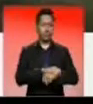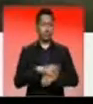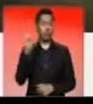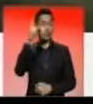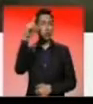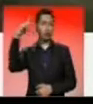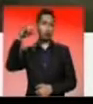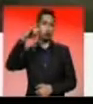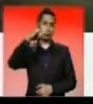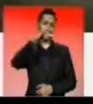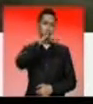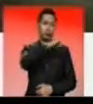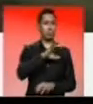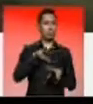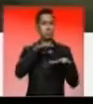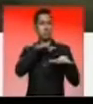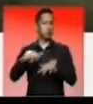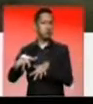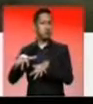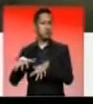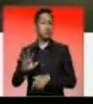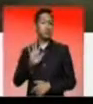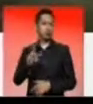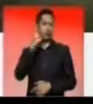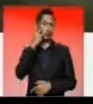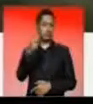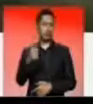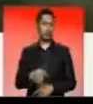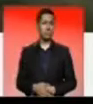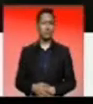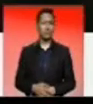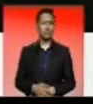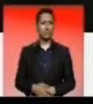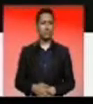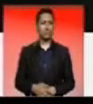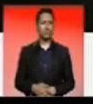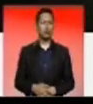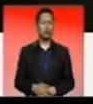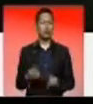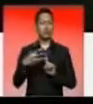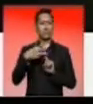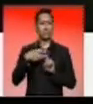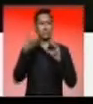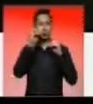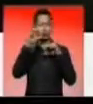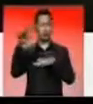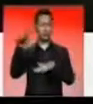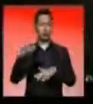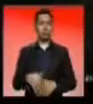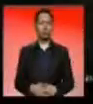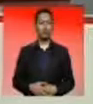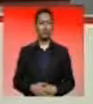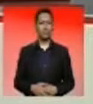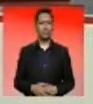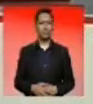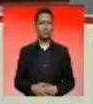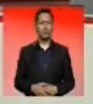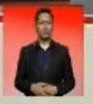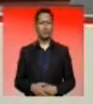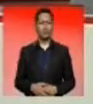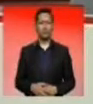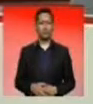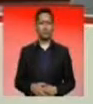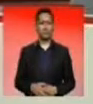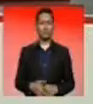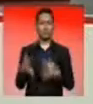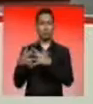para atacar a los delincuentes, como se aprecia en estas imágenes que están circulando ya por las redes sociales. Y en